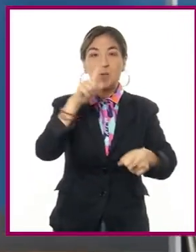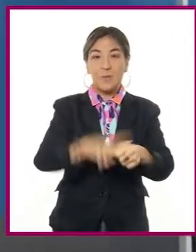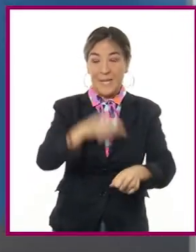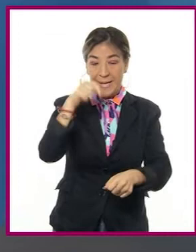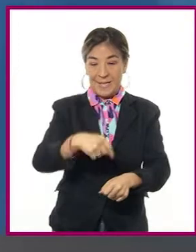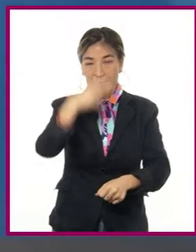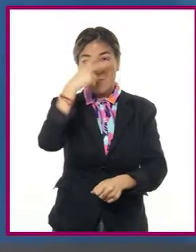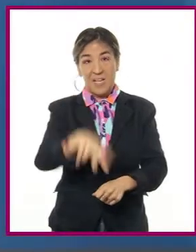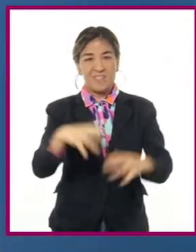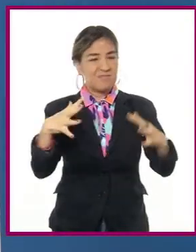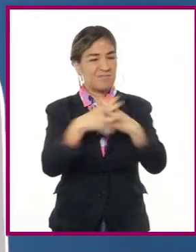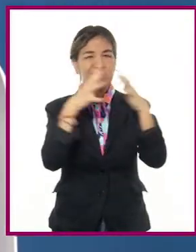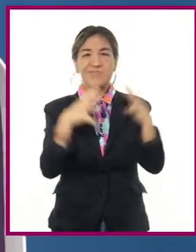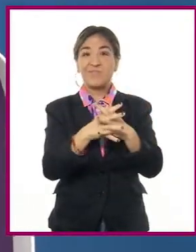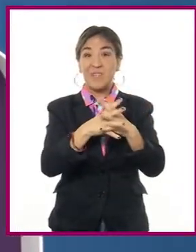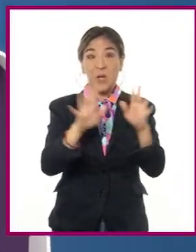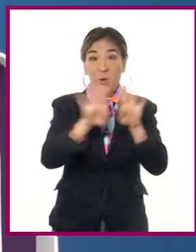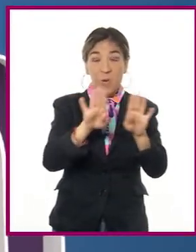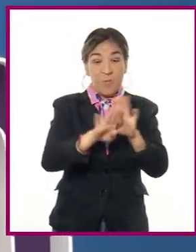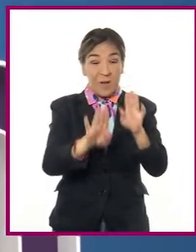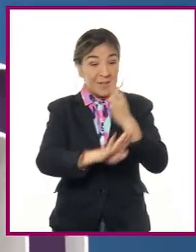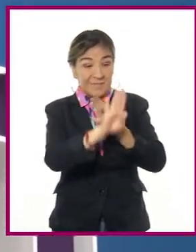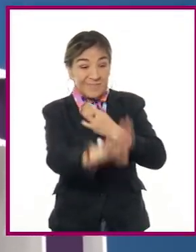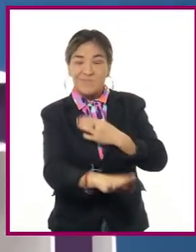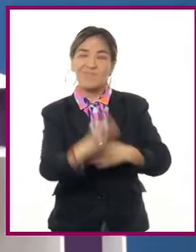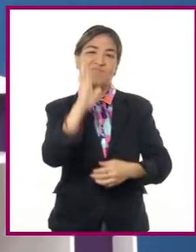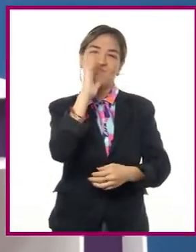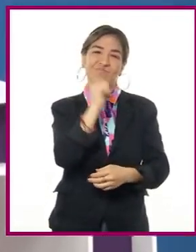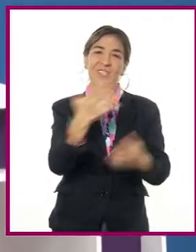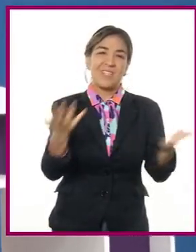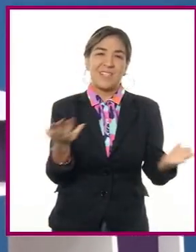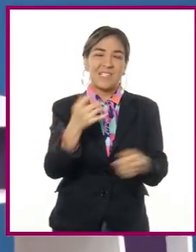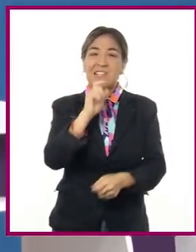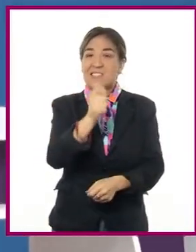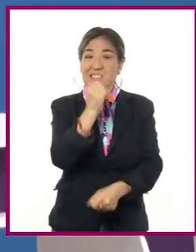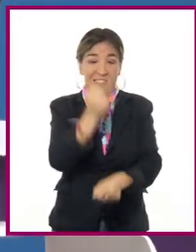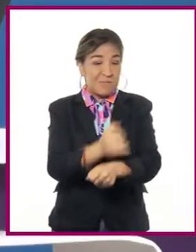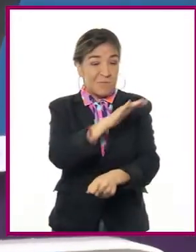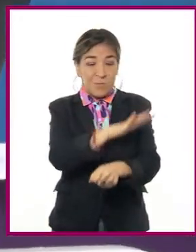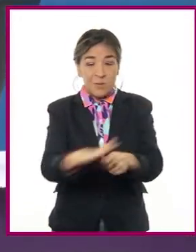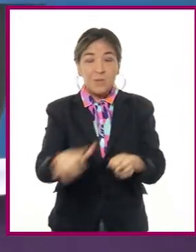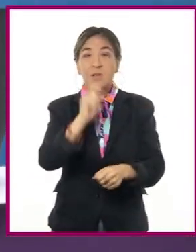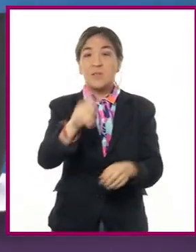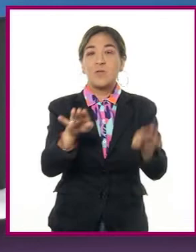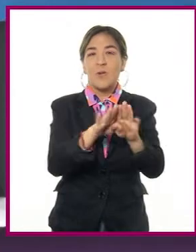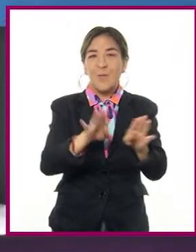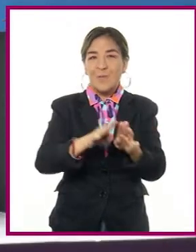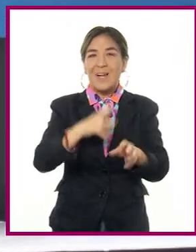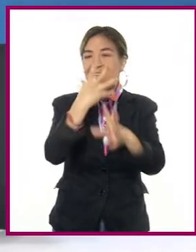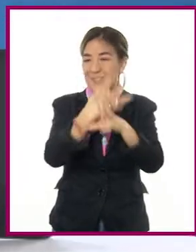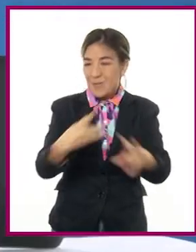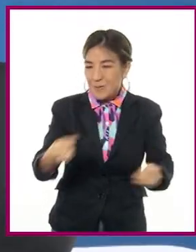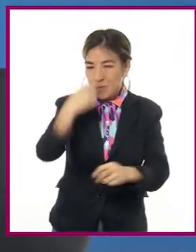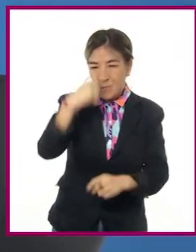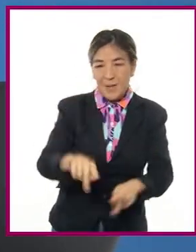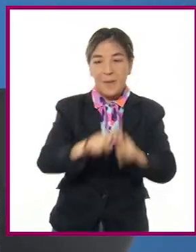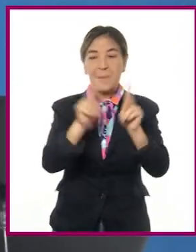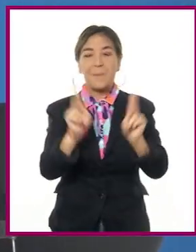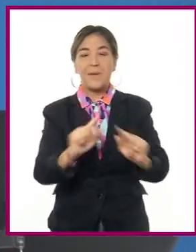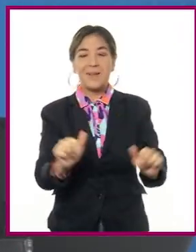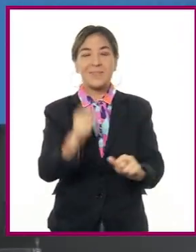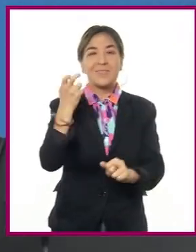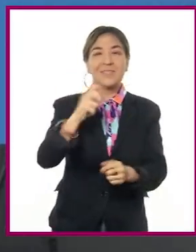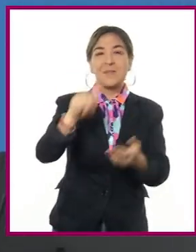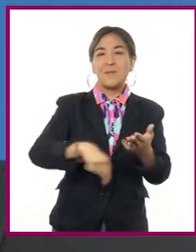guerra era inevitable. Pues era muy difícil, por no decir imposible, que hubiera arreglos pacíficos cuando por parte de